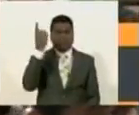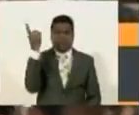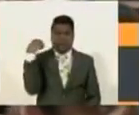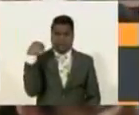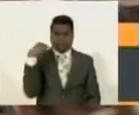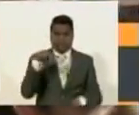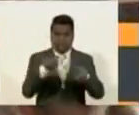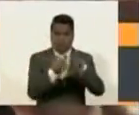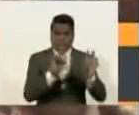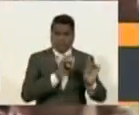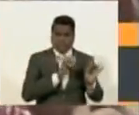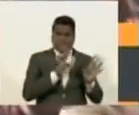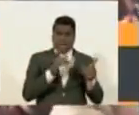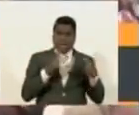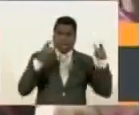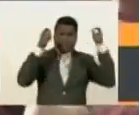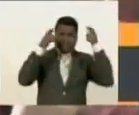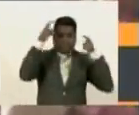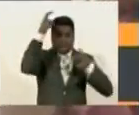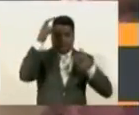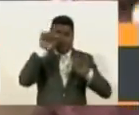Chile, estoy seguro.